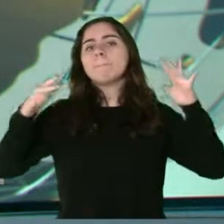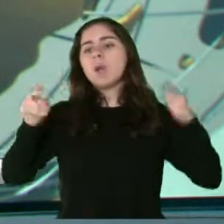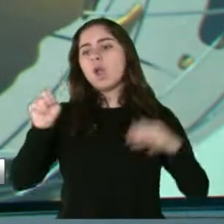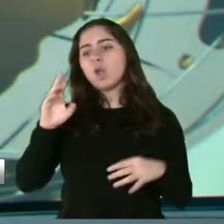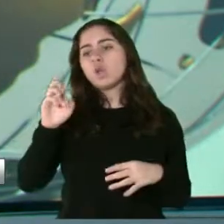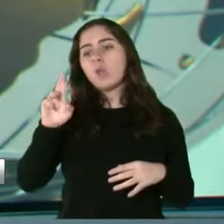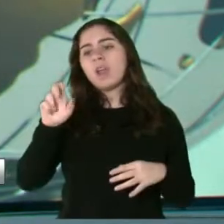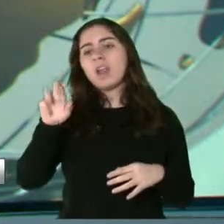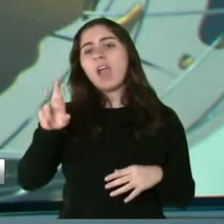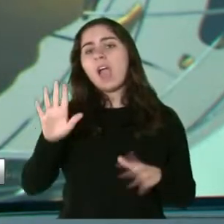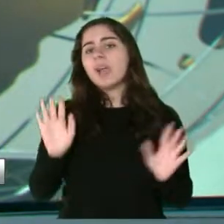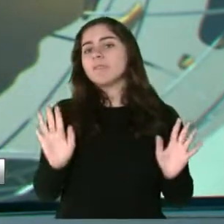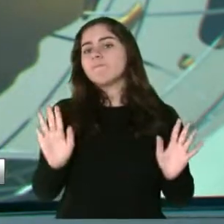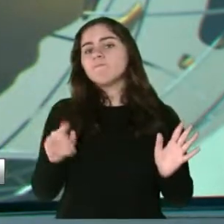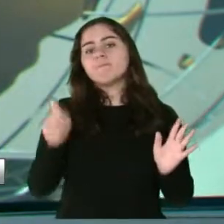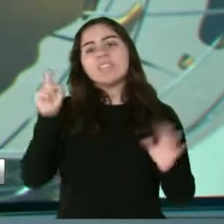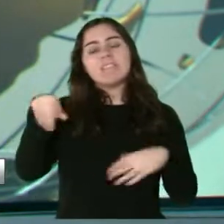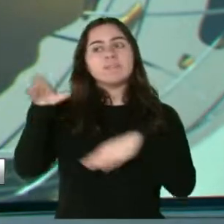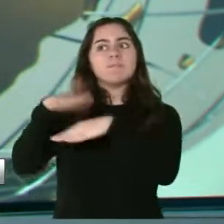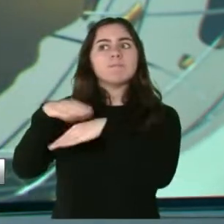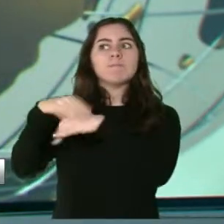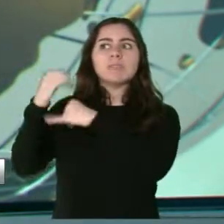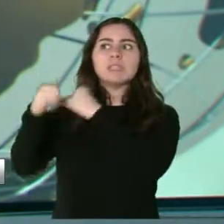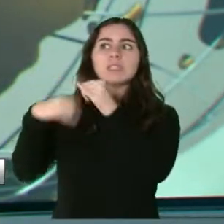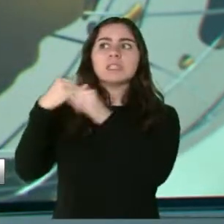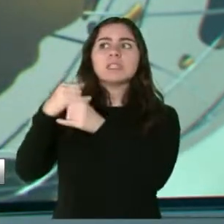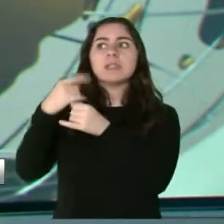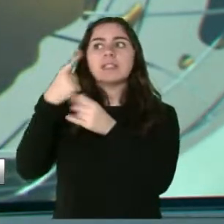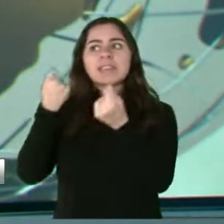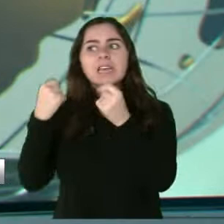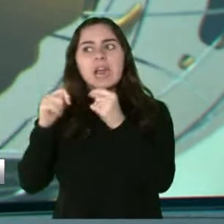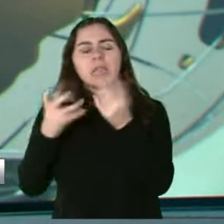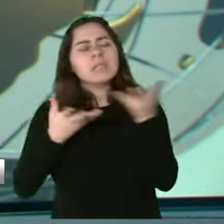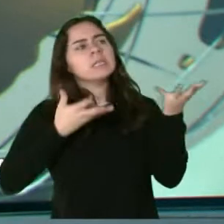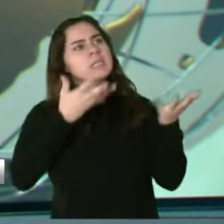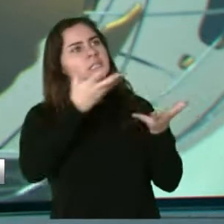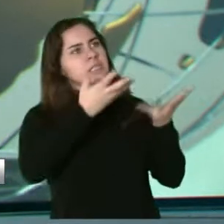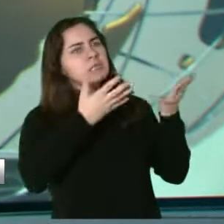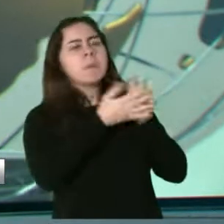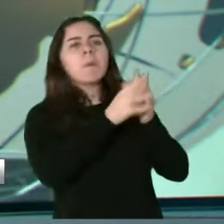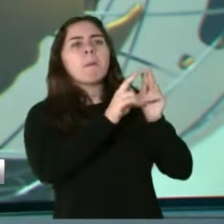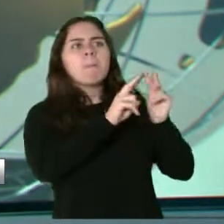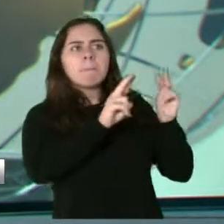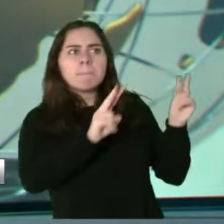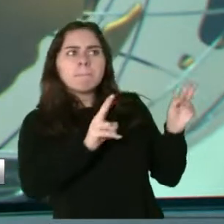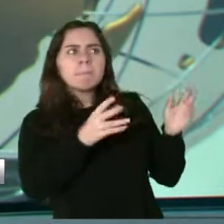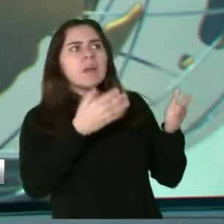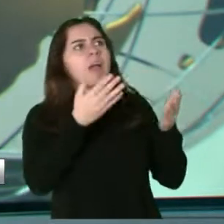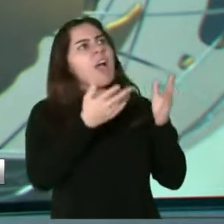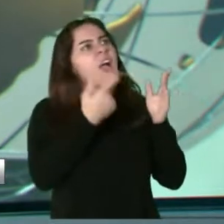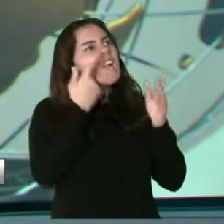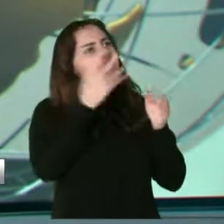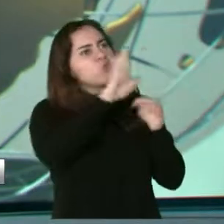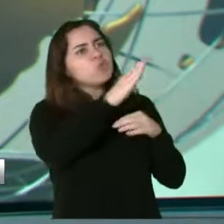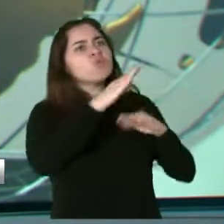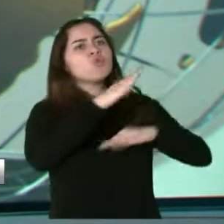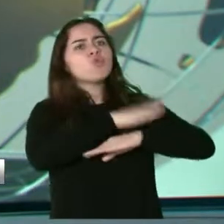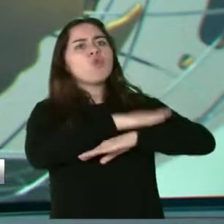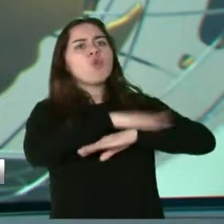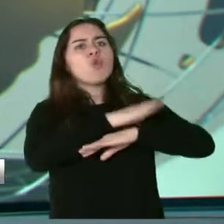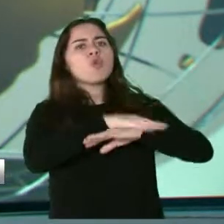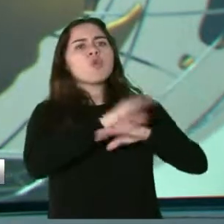definitivamente hay que traerlo a rueda internacional, envolviéndonos diplomáticamente con él y moderando su conducta a través de la firma del Tratado de